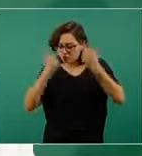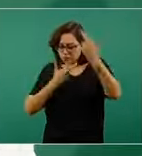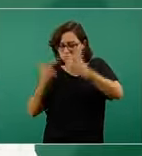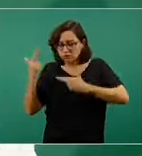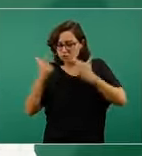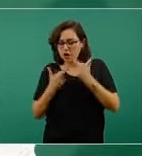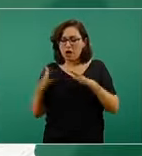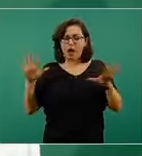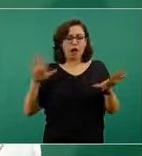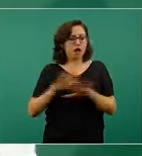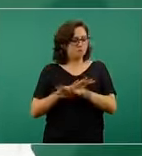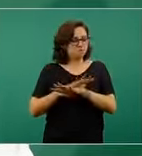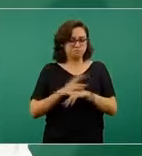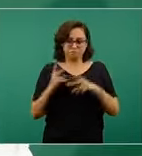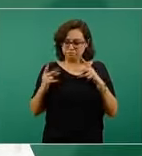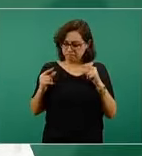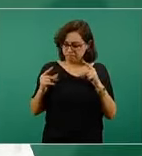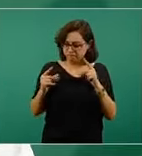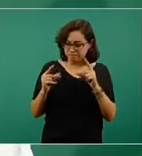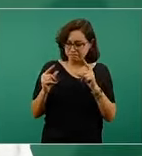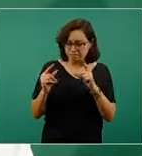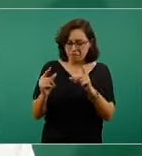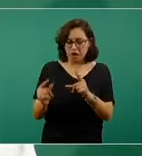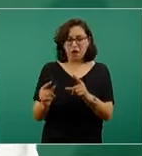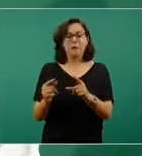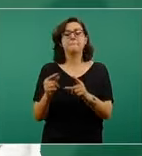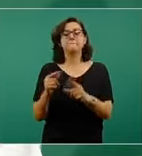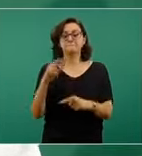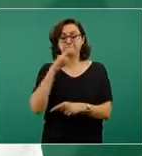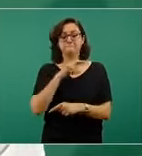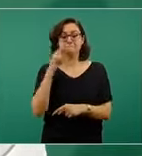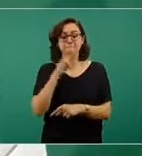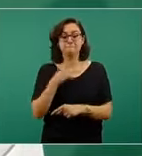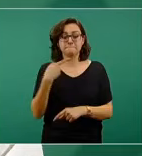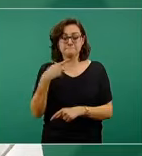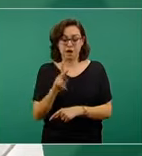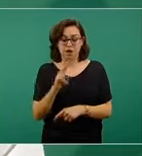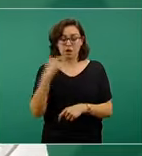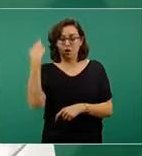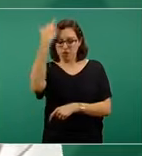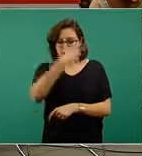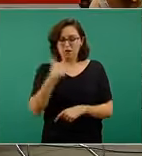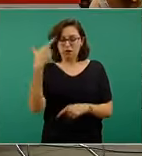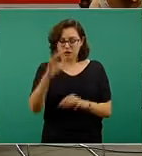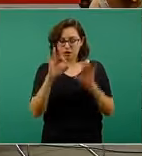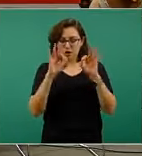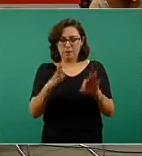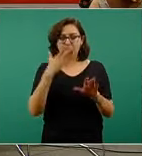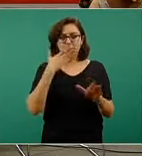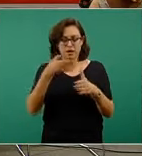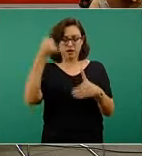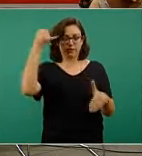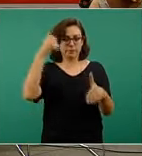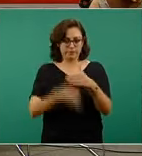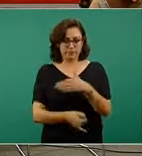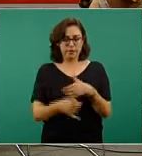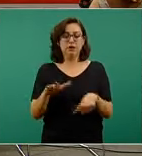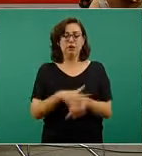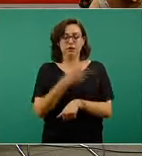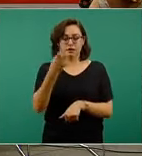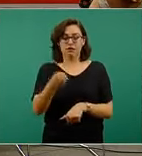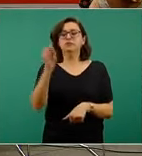ir mucho más rápido, pero manteniendo un rigor técnico muy importante. Entonces, hoy se